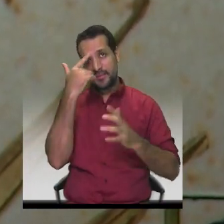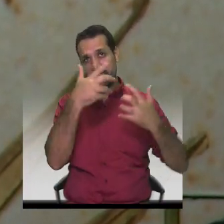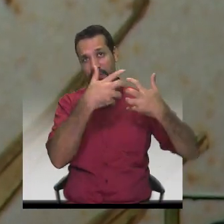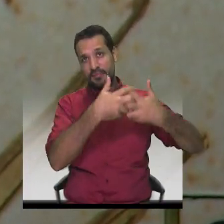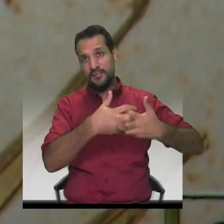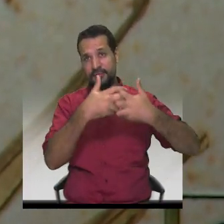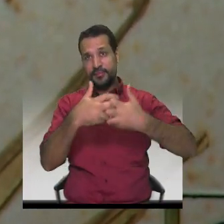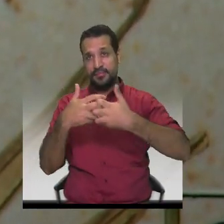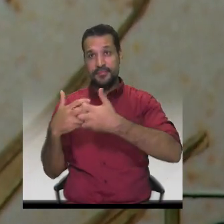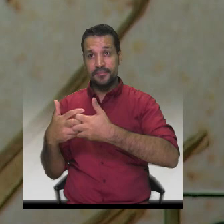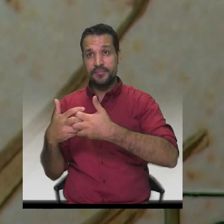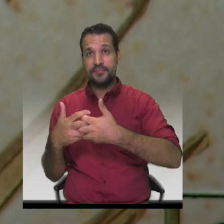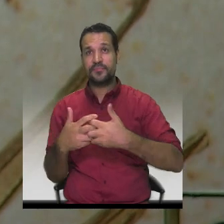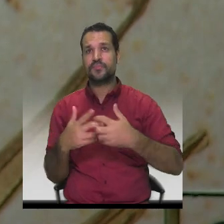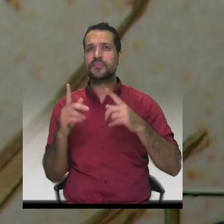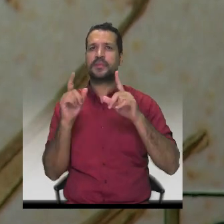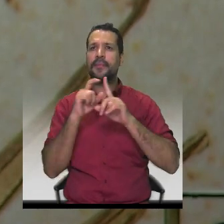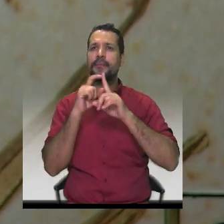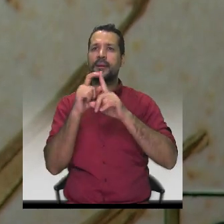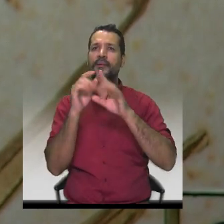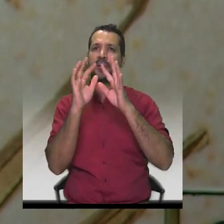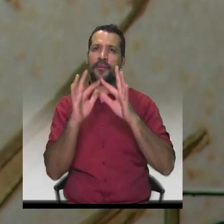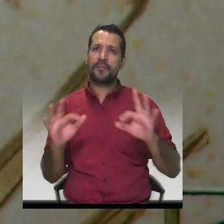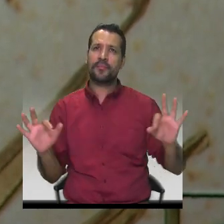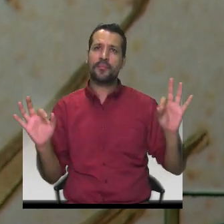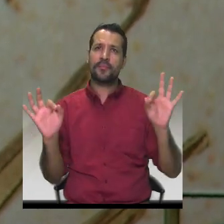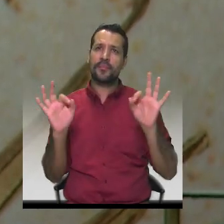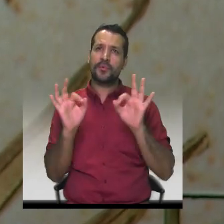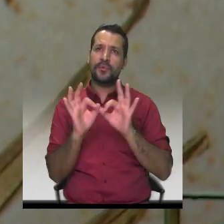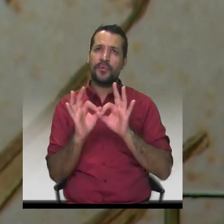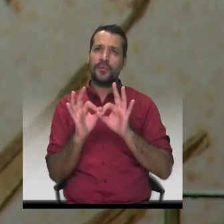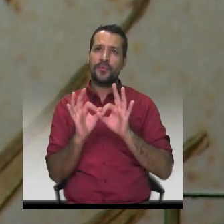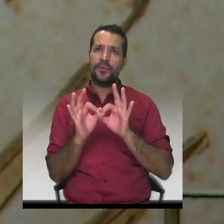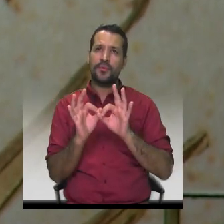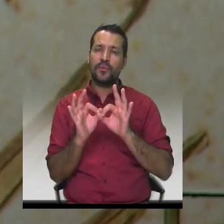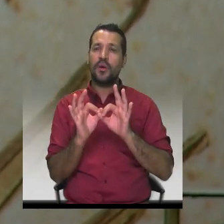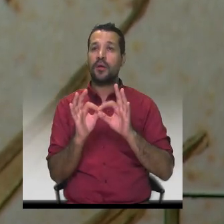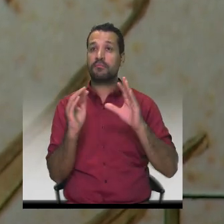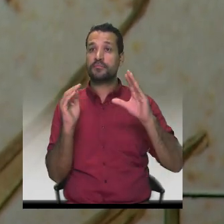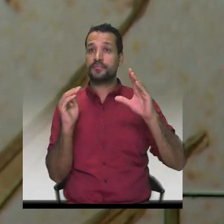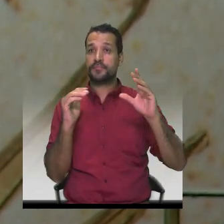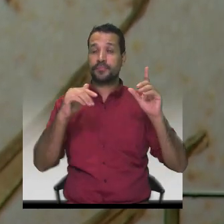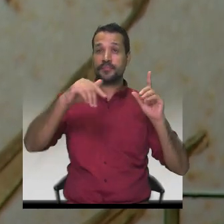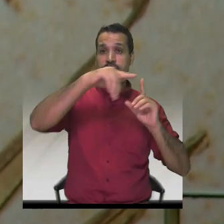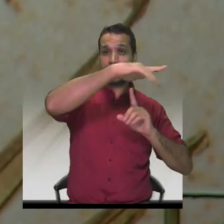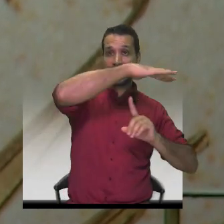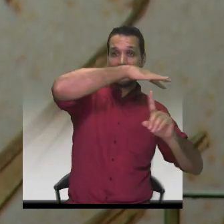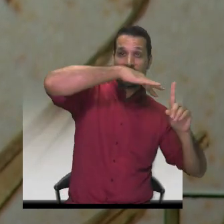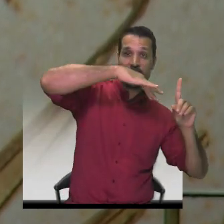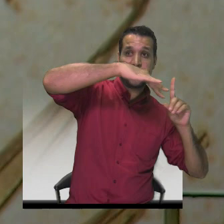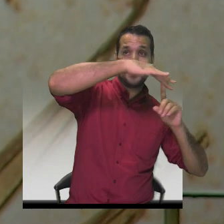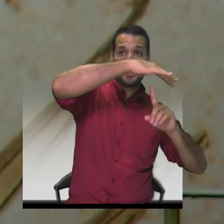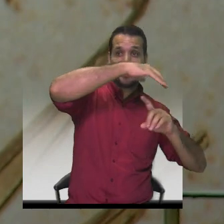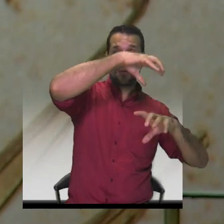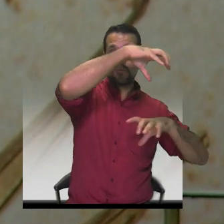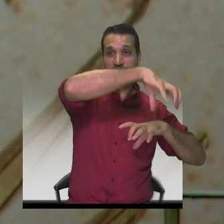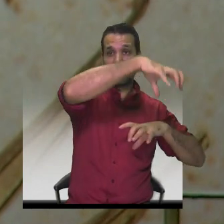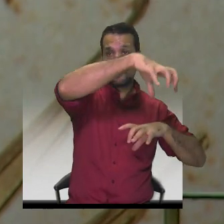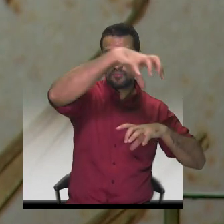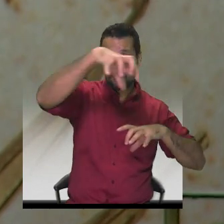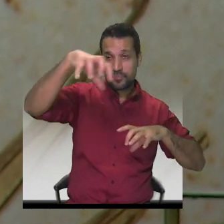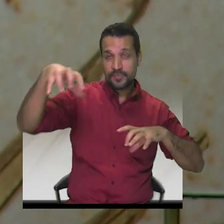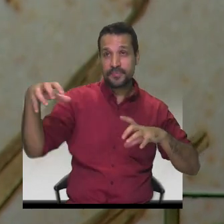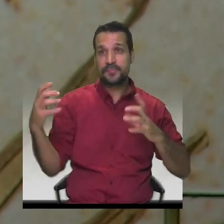de un término que nos parece muy importante hoy, que es ecosistema. Los modelos ecosistémicos de